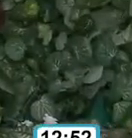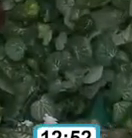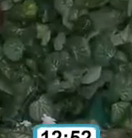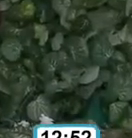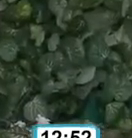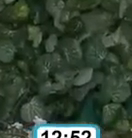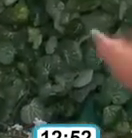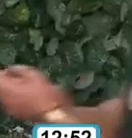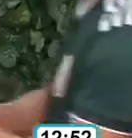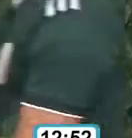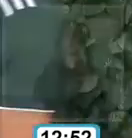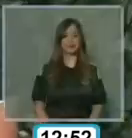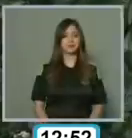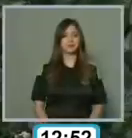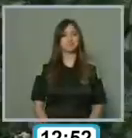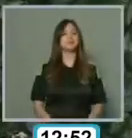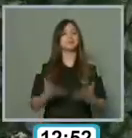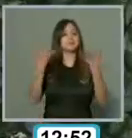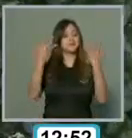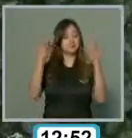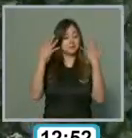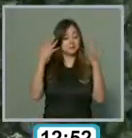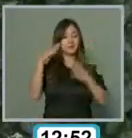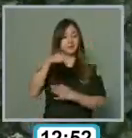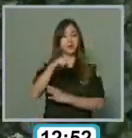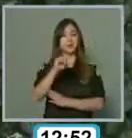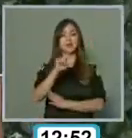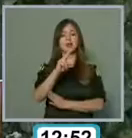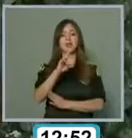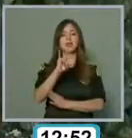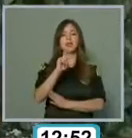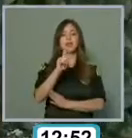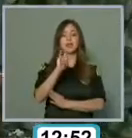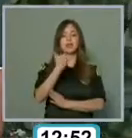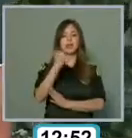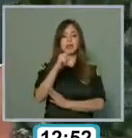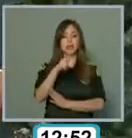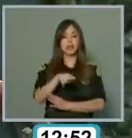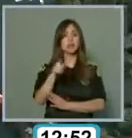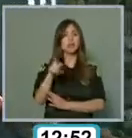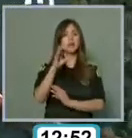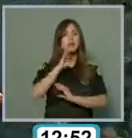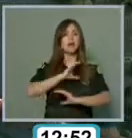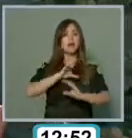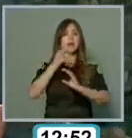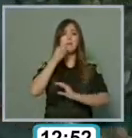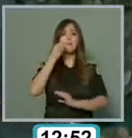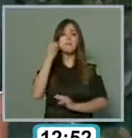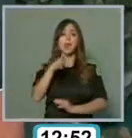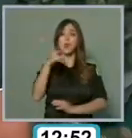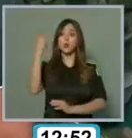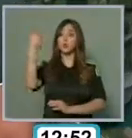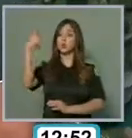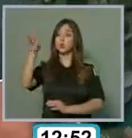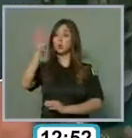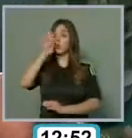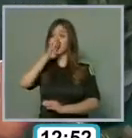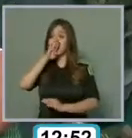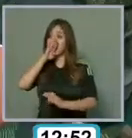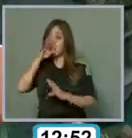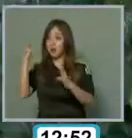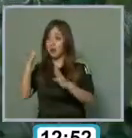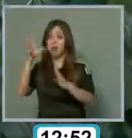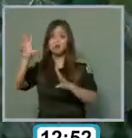¡Venga! ¡Marilyn! ¡Muy bien! Gracias. Qué bonita canción, un gran éxito de tu mamá y que ahora tú lo traes. Así es.